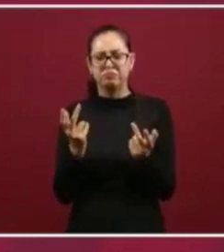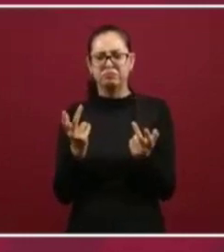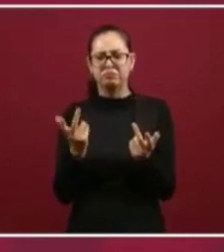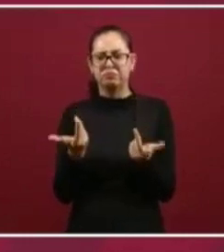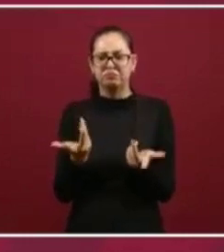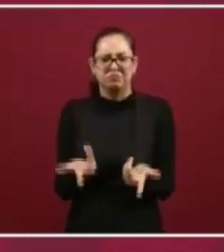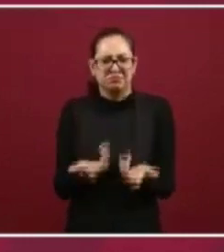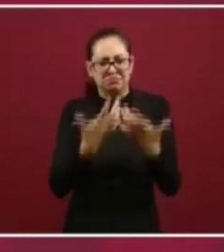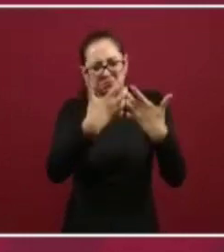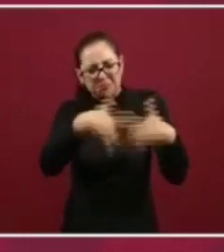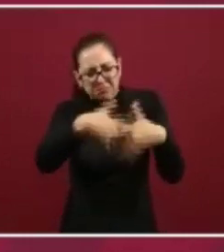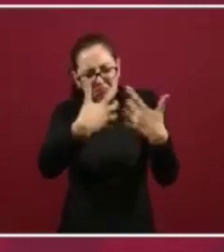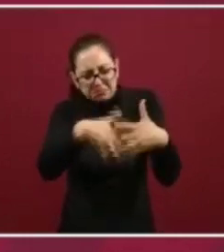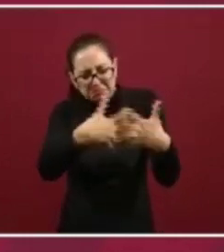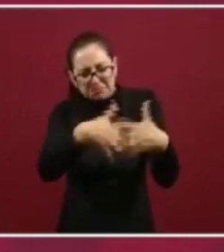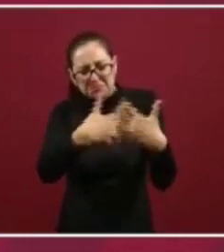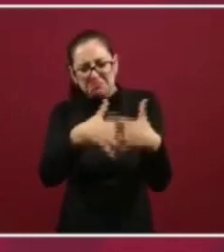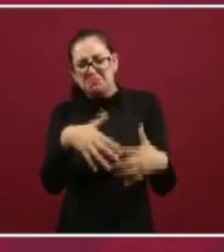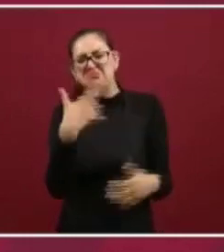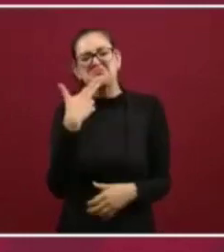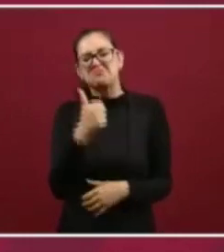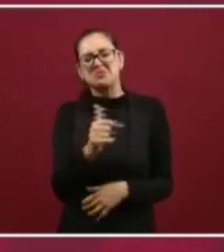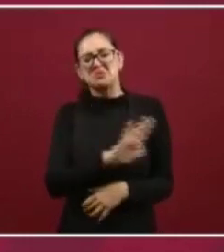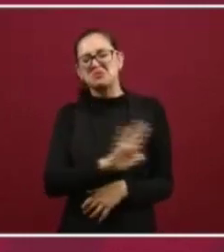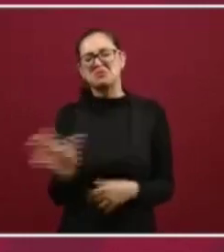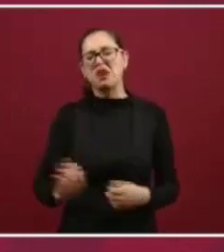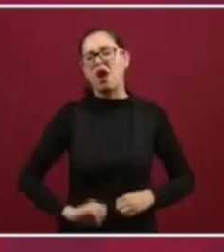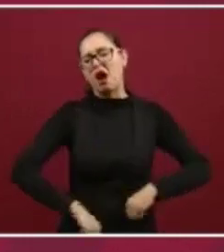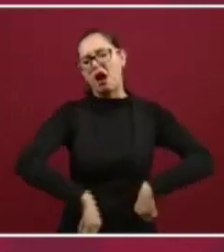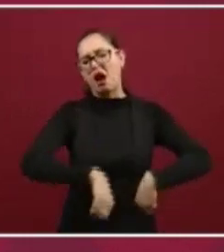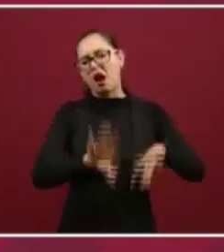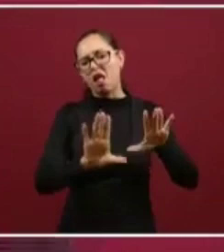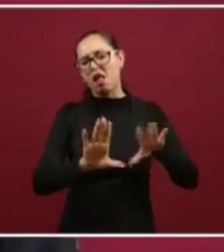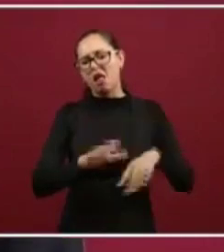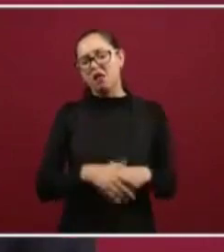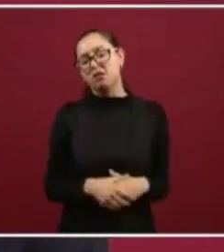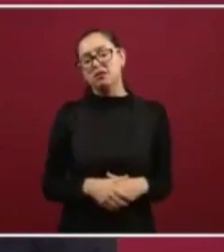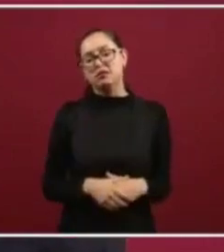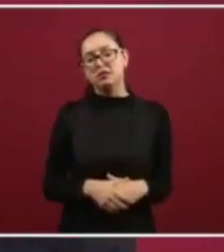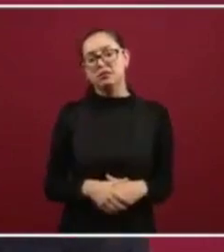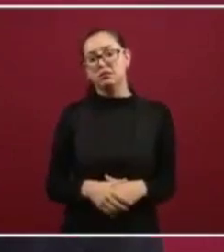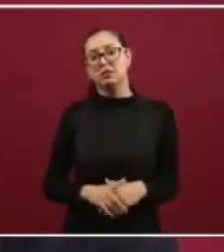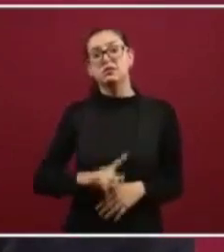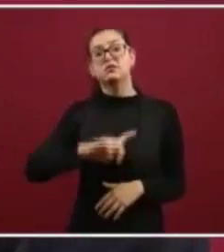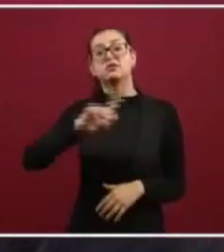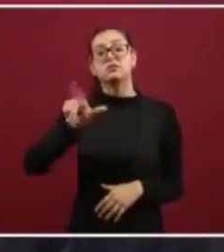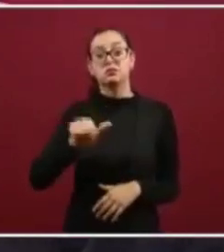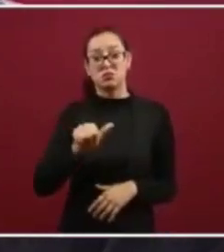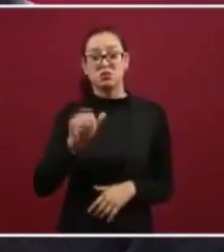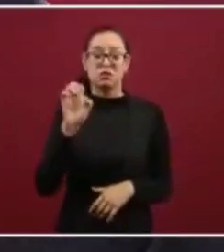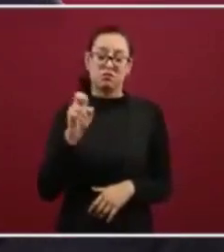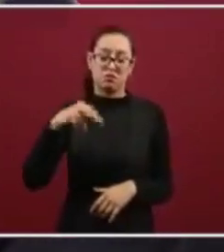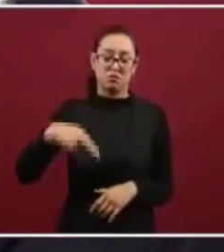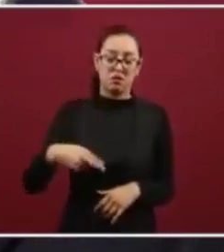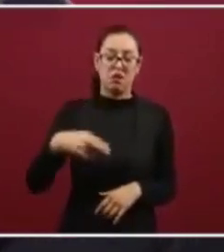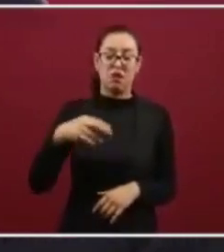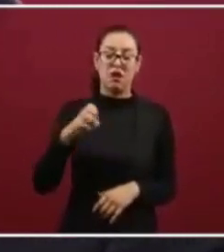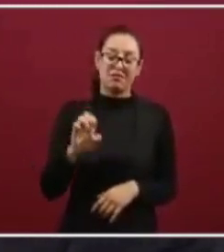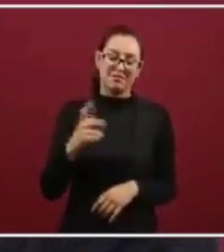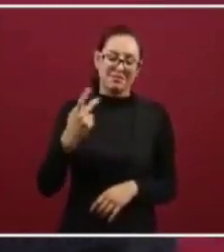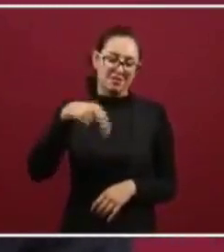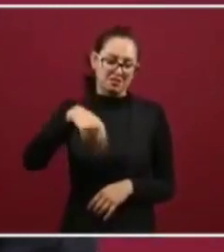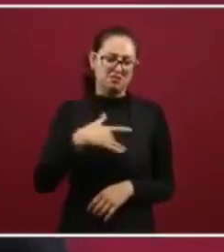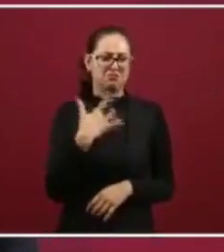poner a producir la planta y se abandonó, y luego surgió la idea de adquirirlas. Pero sí